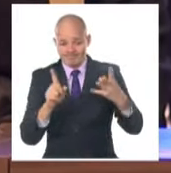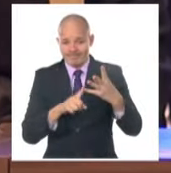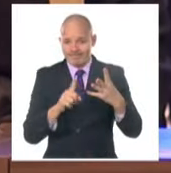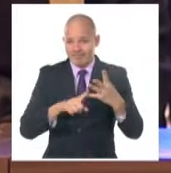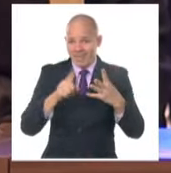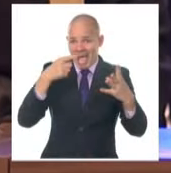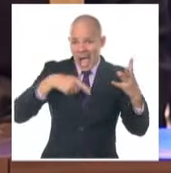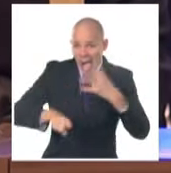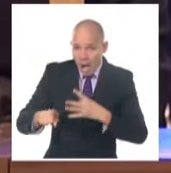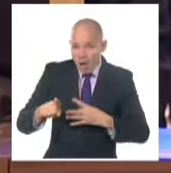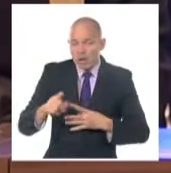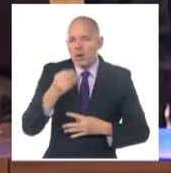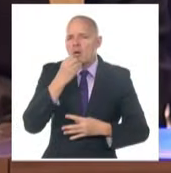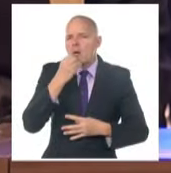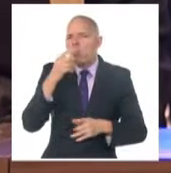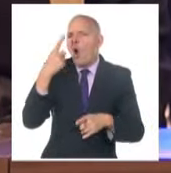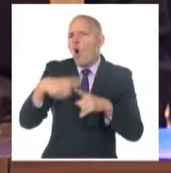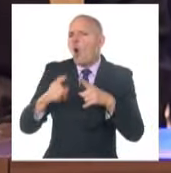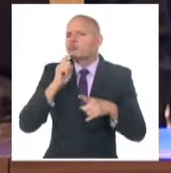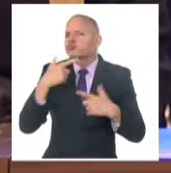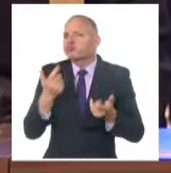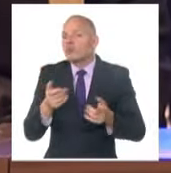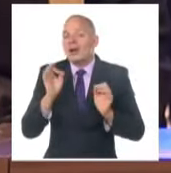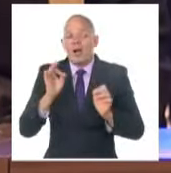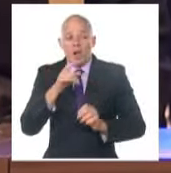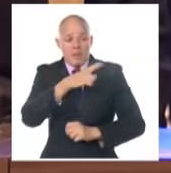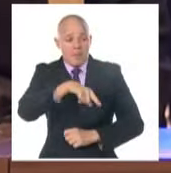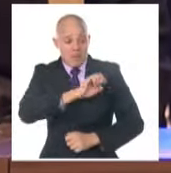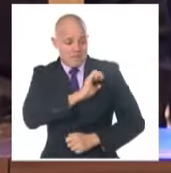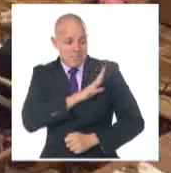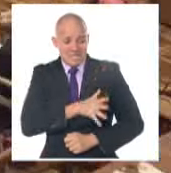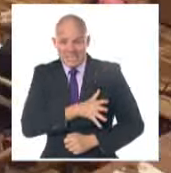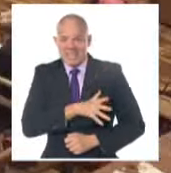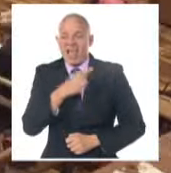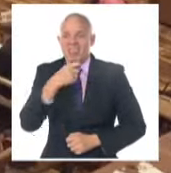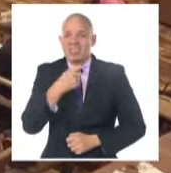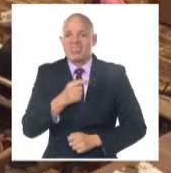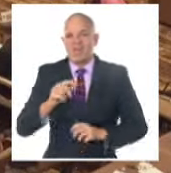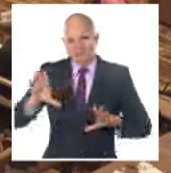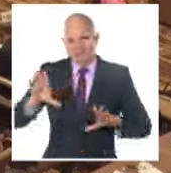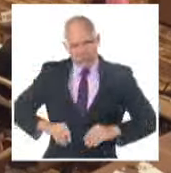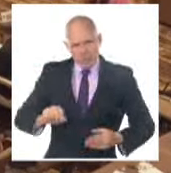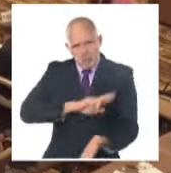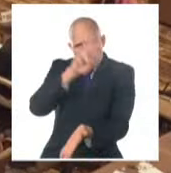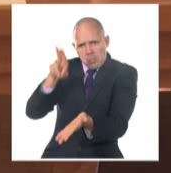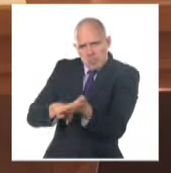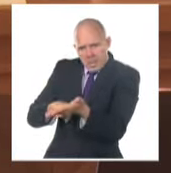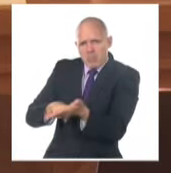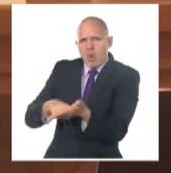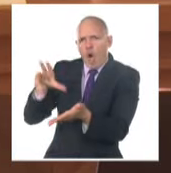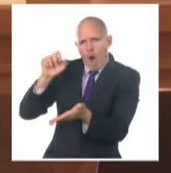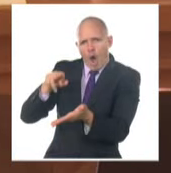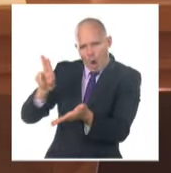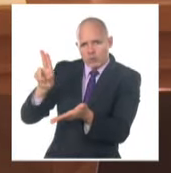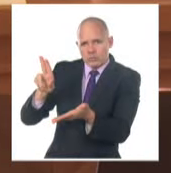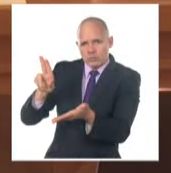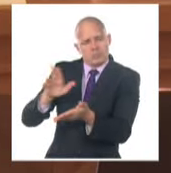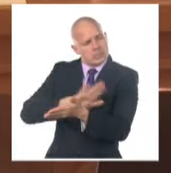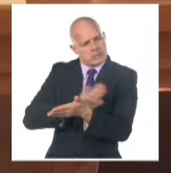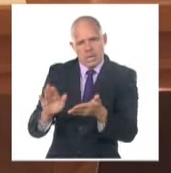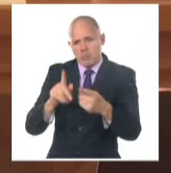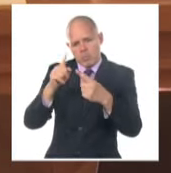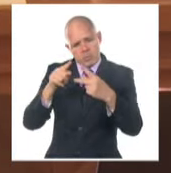de Palestina como Estado miembro pleno de la Organización de Naciones Unidas. Excelencias,